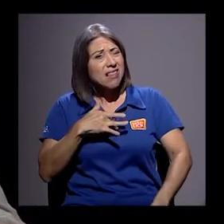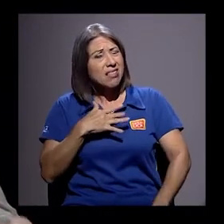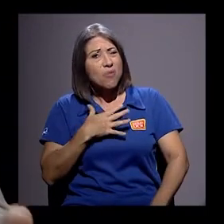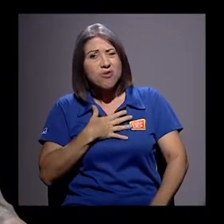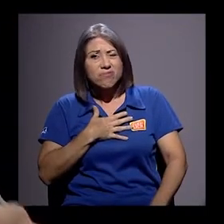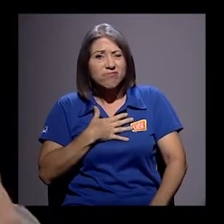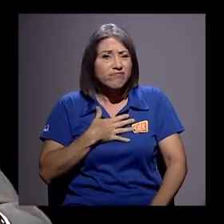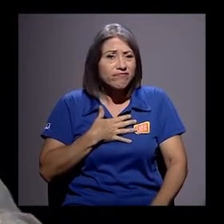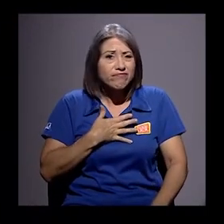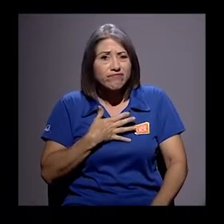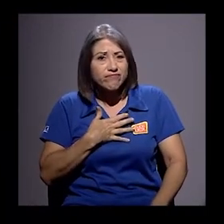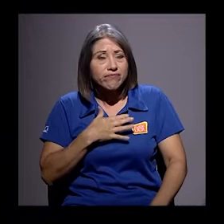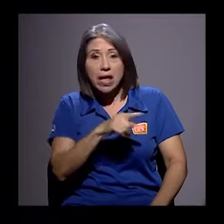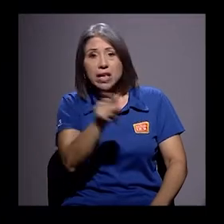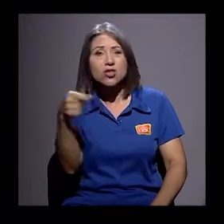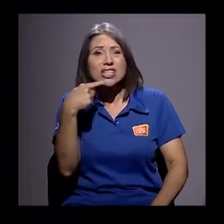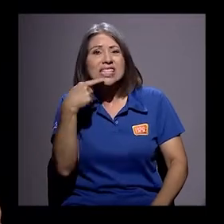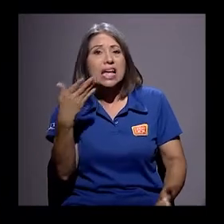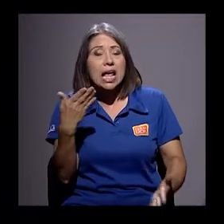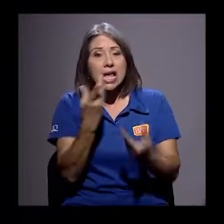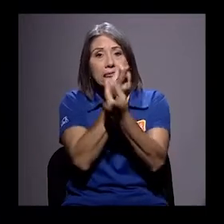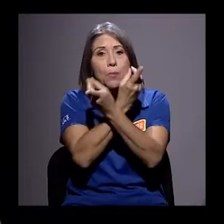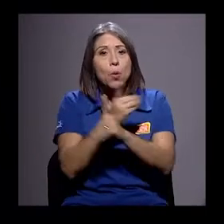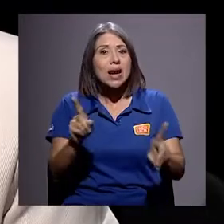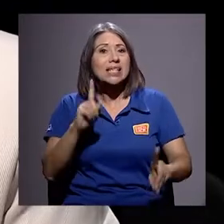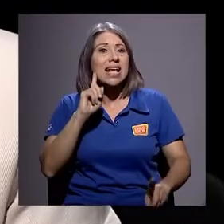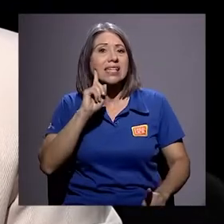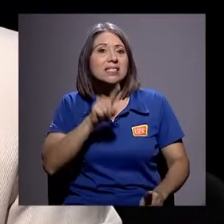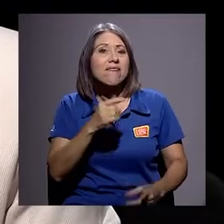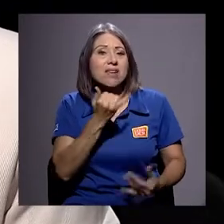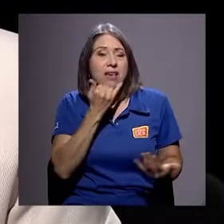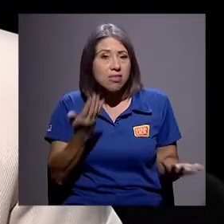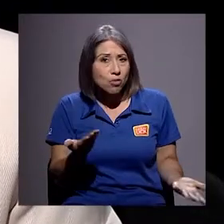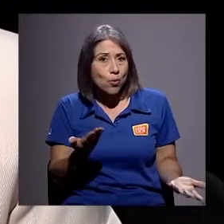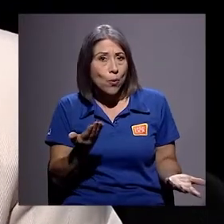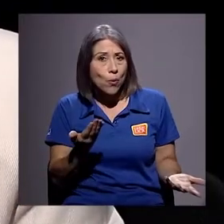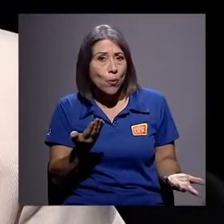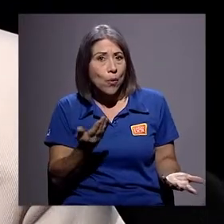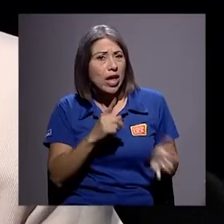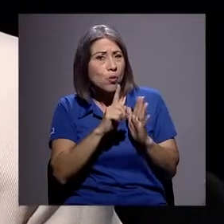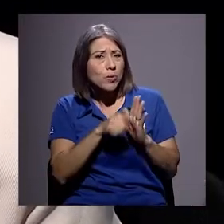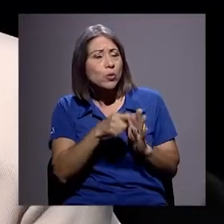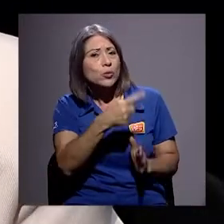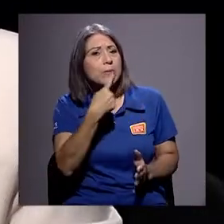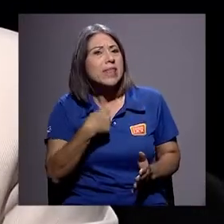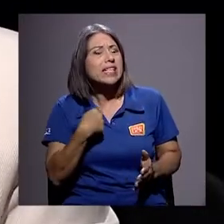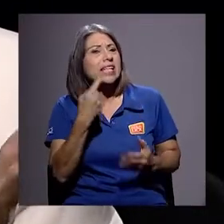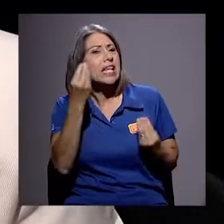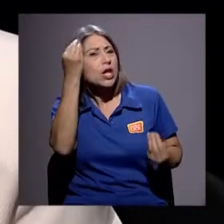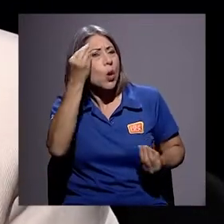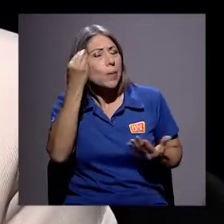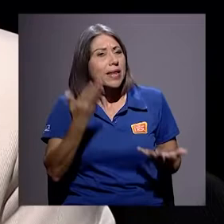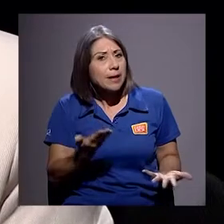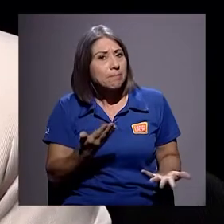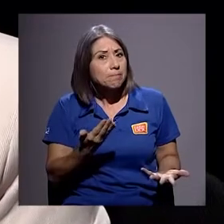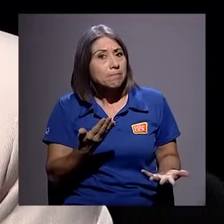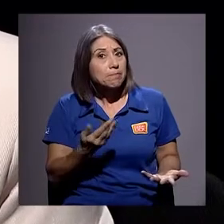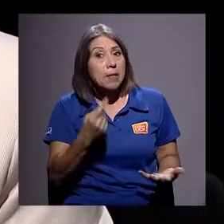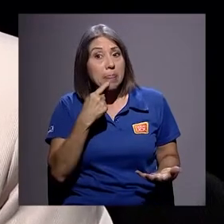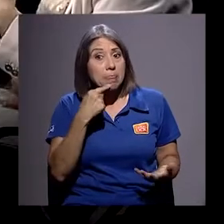esa ciudadanía lo que dice es que la democracia le está fallando me queda un minuto pero si